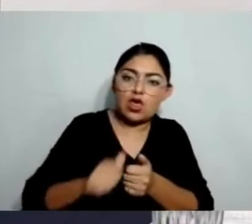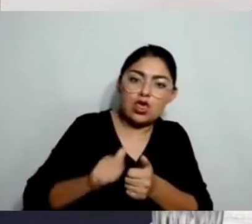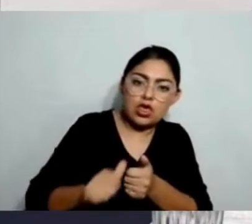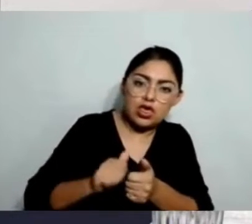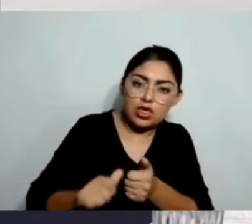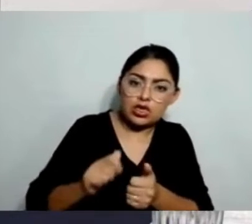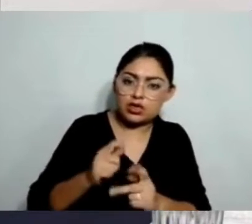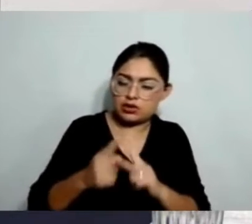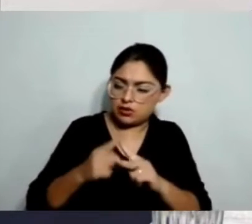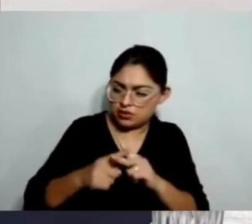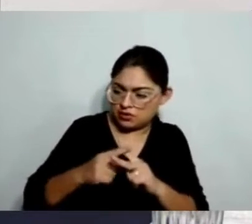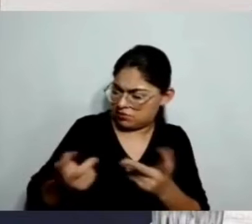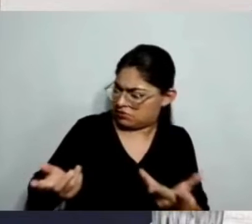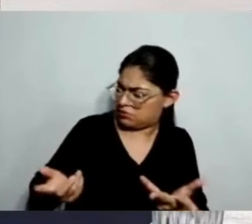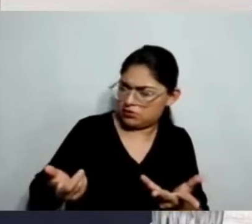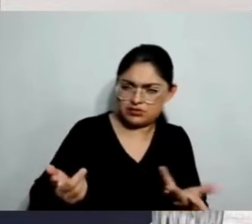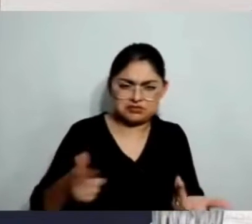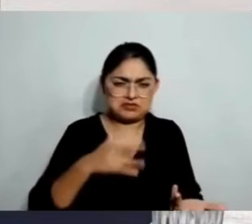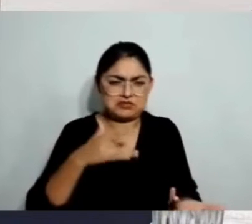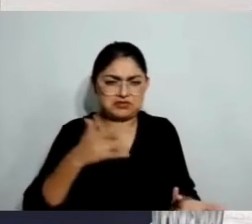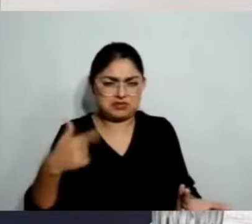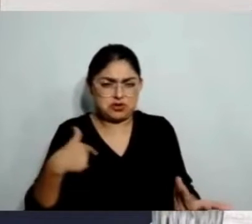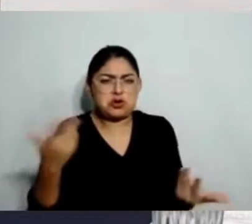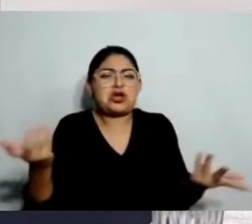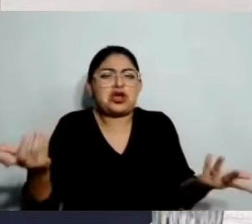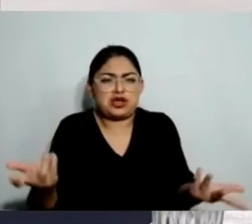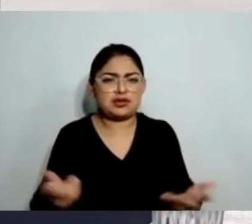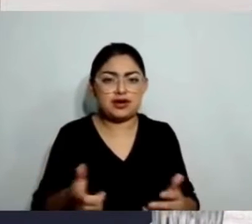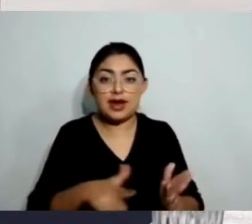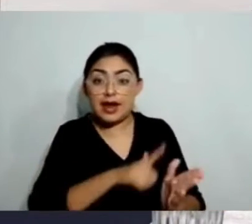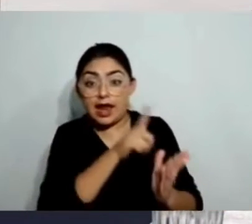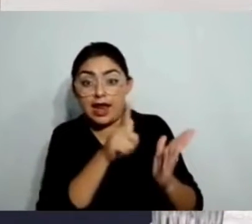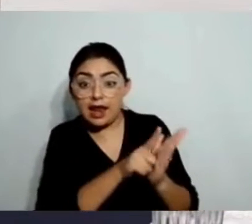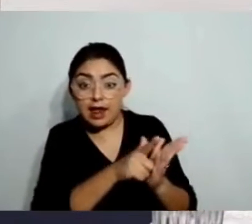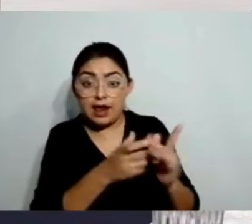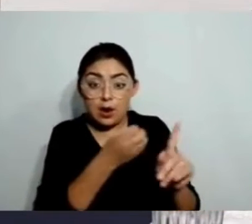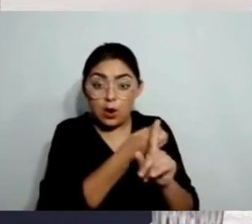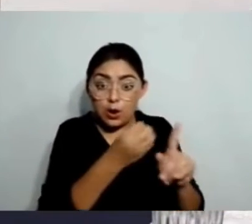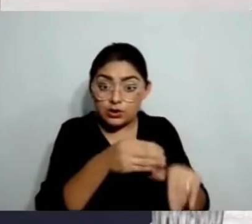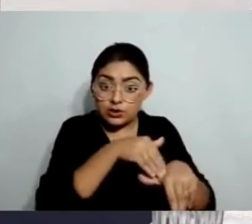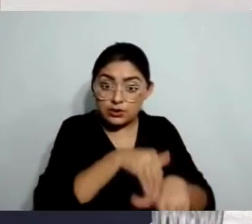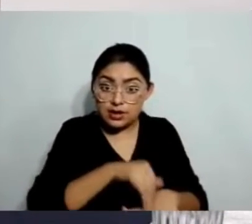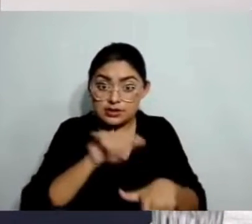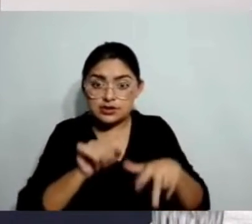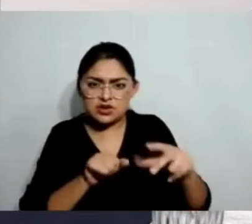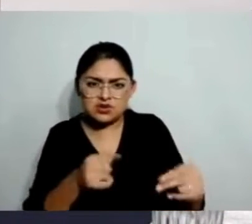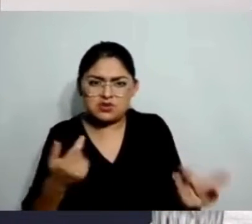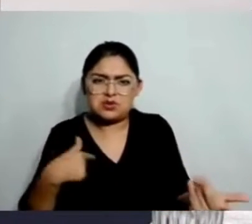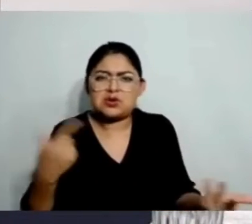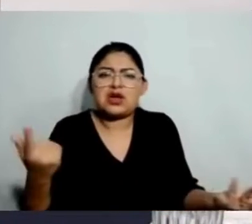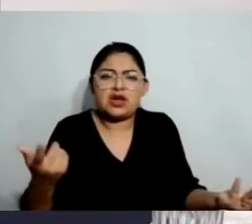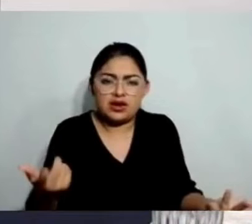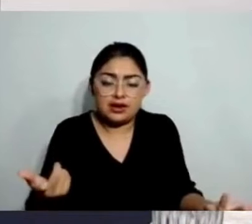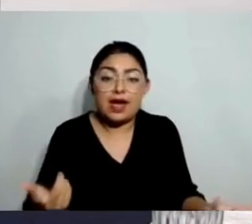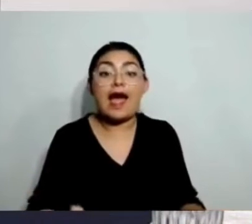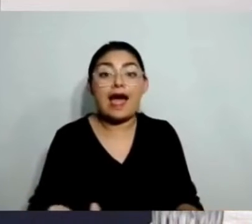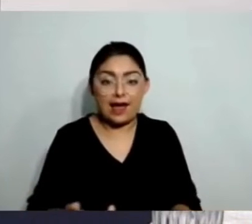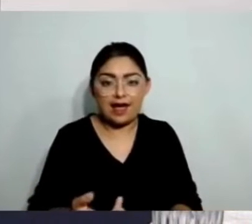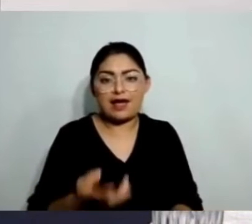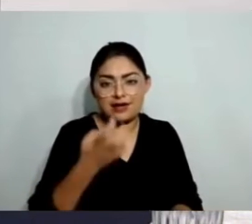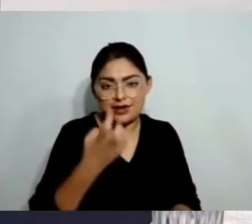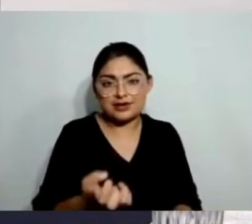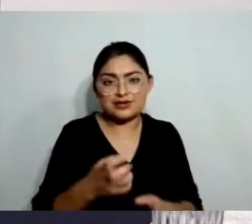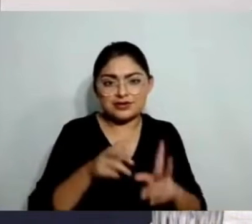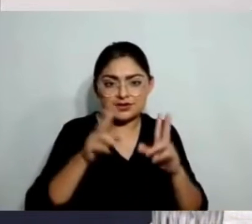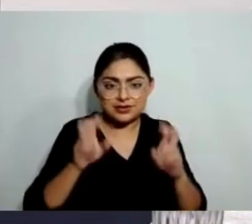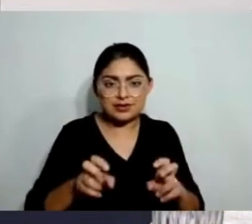caso qu tiene que ver con la legalidad de lo que se hizo y a final de cuentas esto se vincula con lo que pasó con la legalidad de atención de la